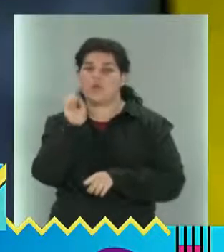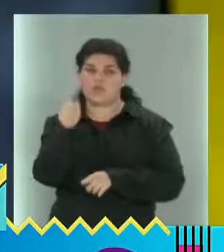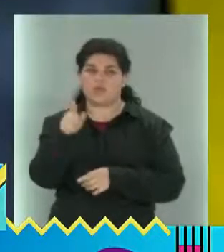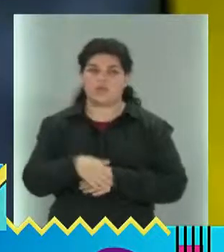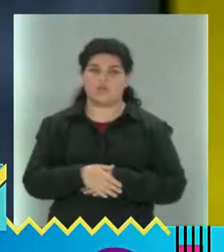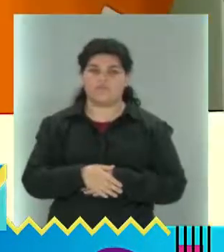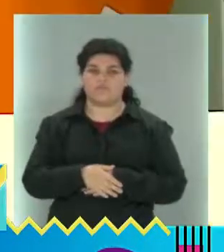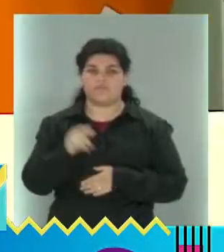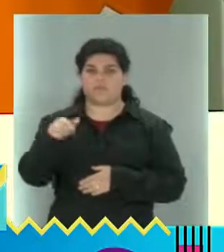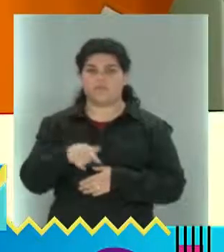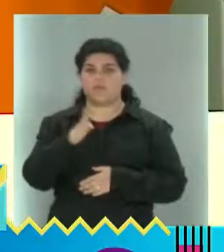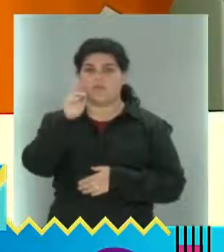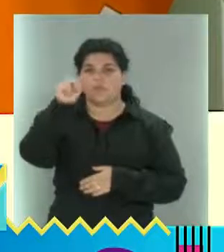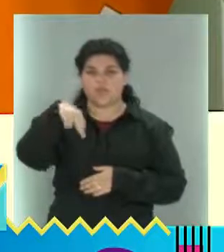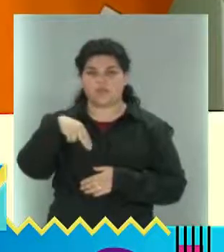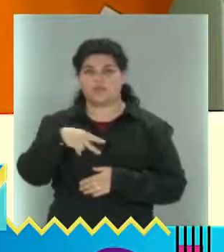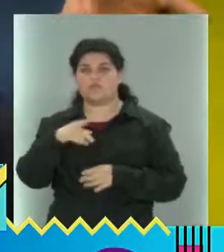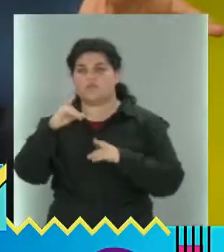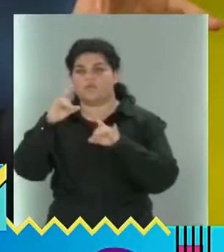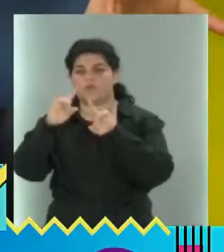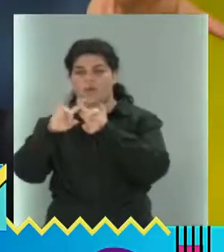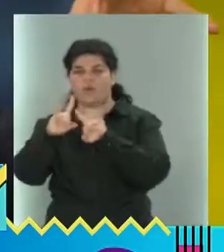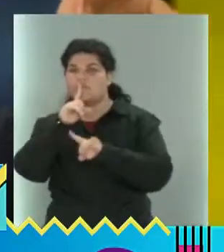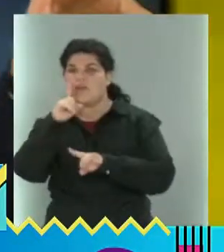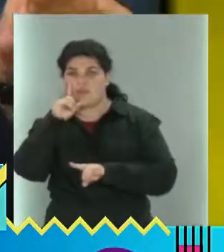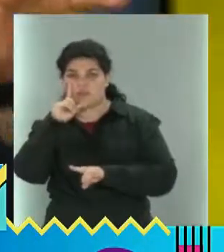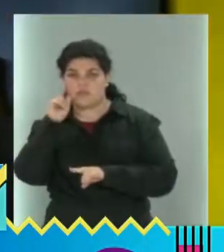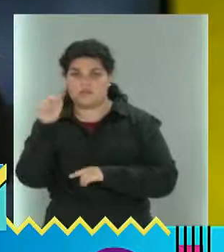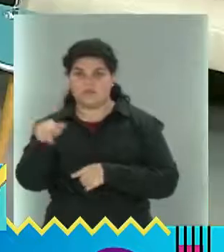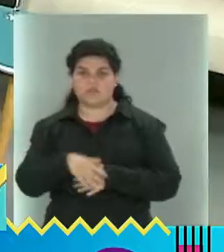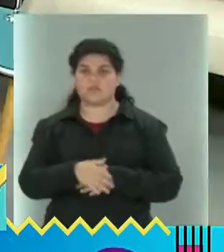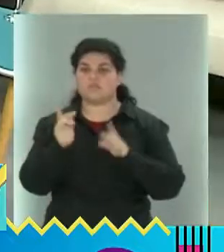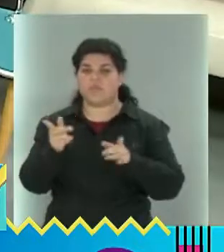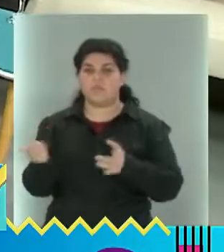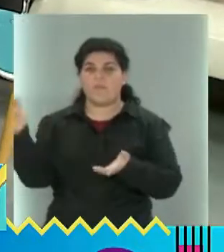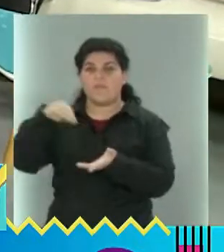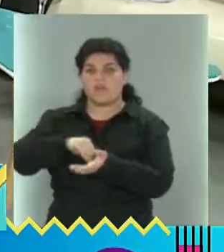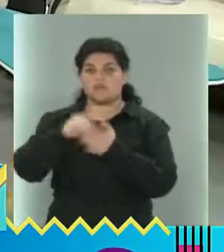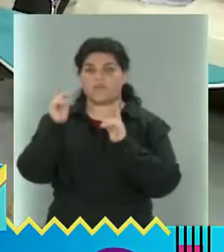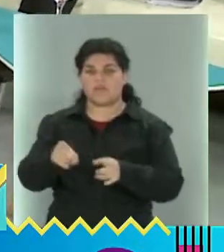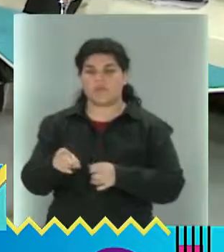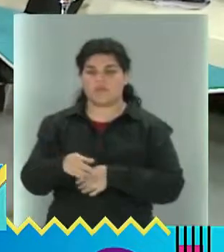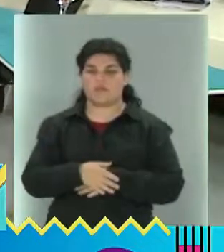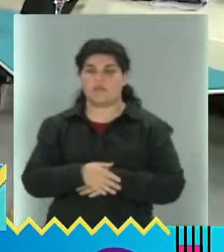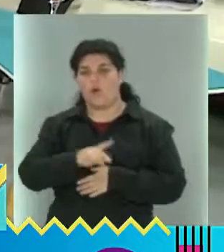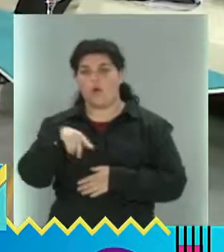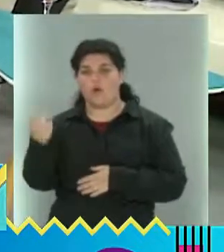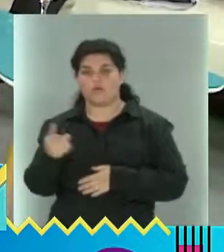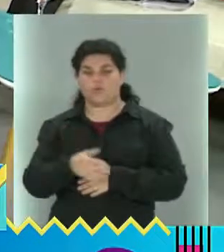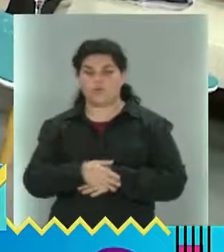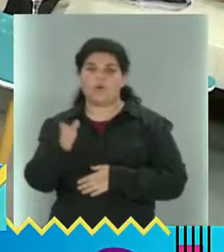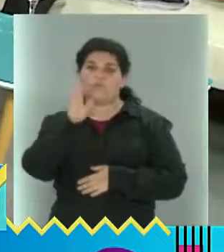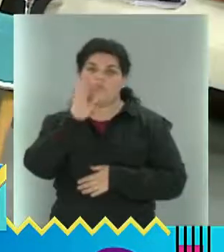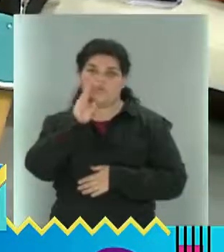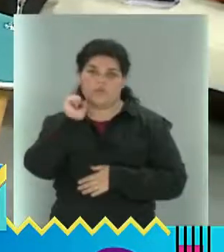Brent y el WTI. Sí. Bueno, ahora existe un precio más del petróleo y del gas, que es del petróleo y del gas no convencional que se produce en el centro de Estados Unidos,